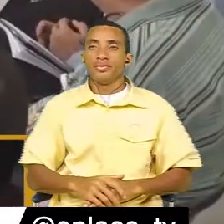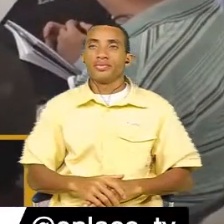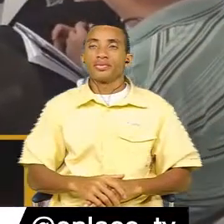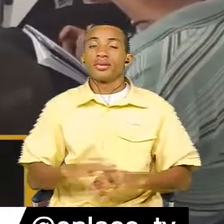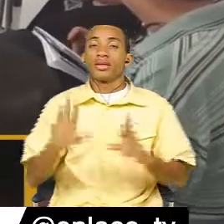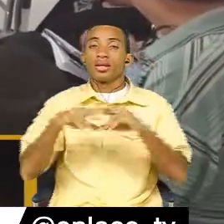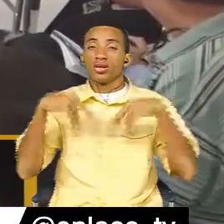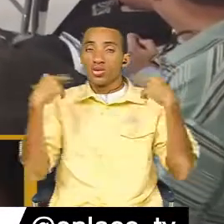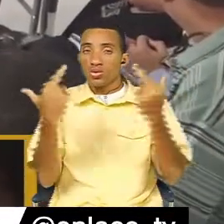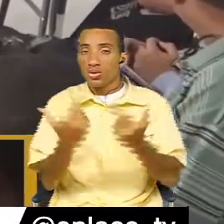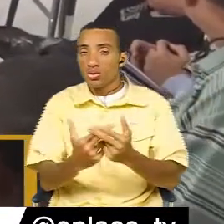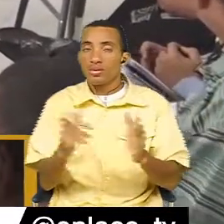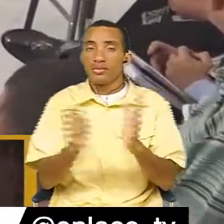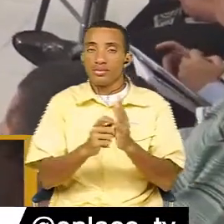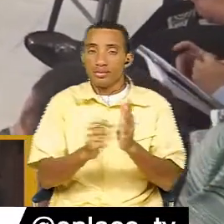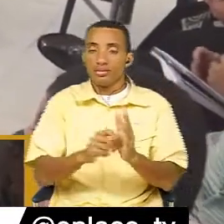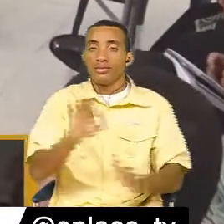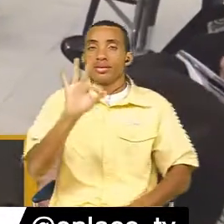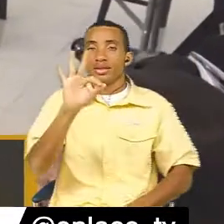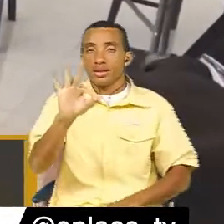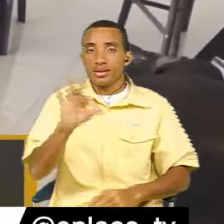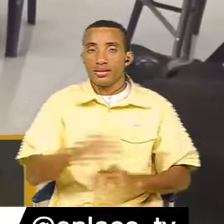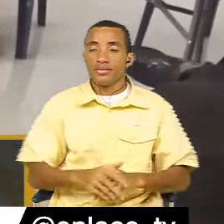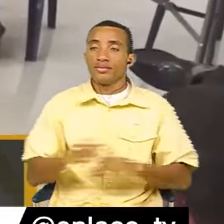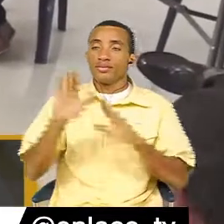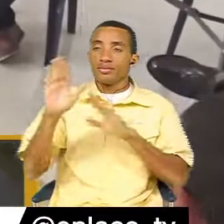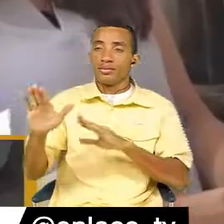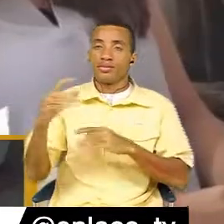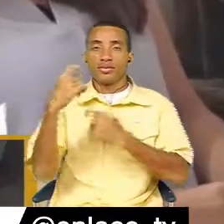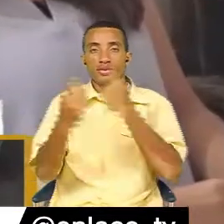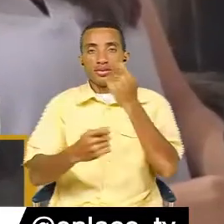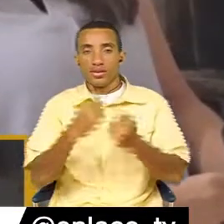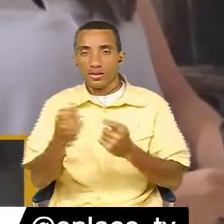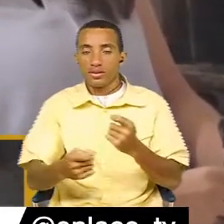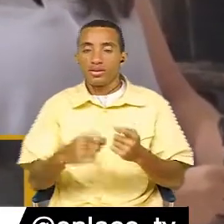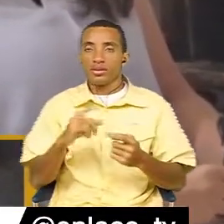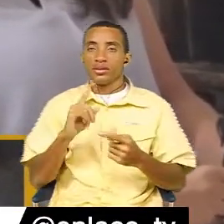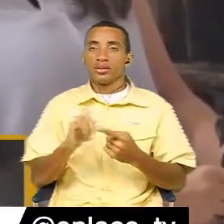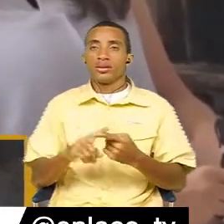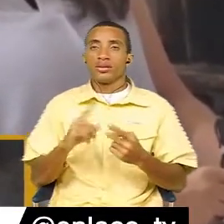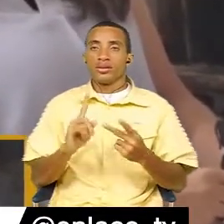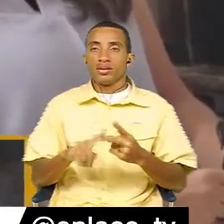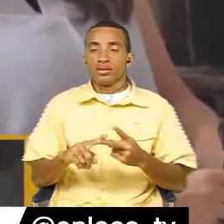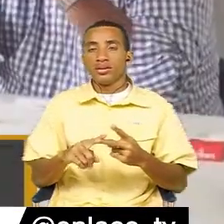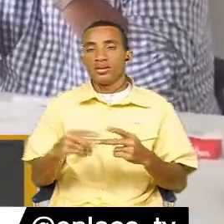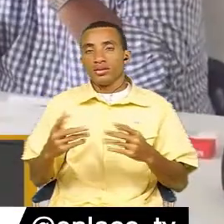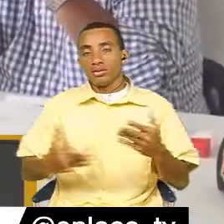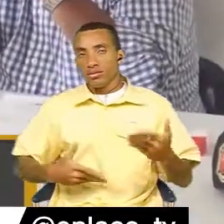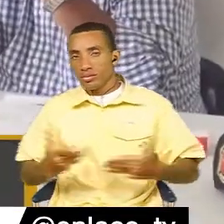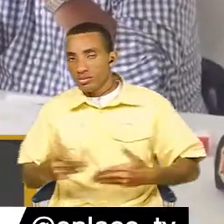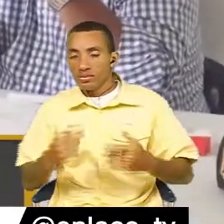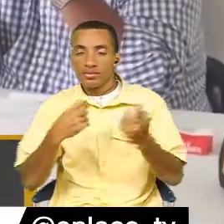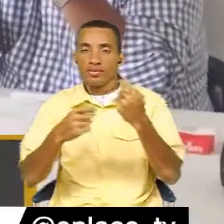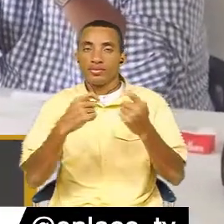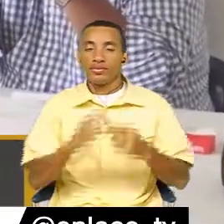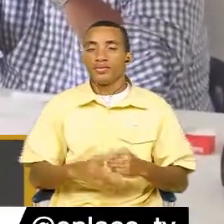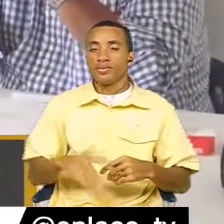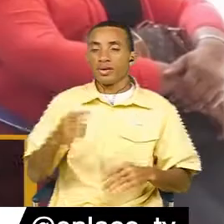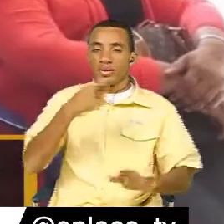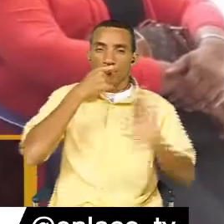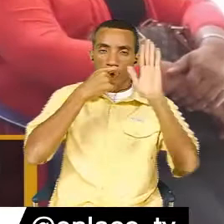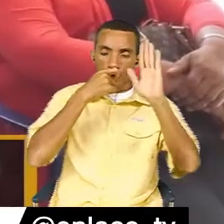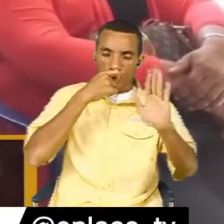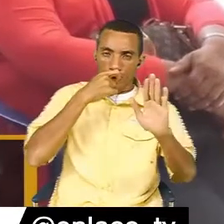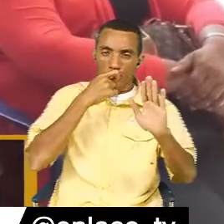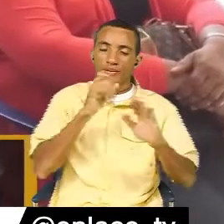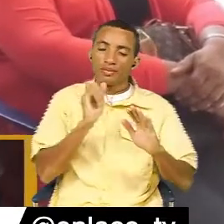reuniones se han cumplido con habitantes, comerciantes y representantes de asuinquilinos de Torcoroma. Buscan que desde la Dirección de Tránsito sea revisado y, de